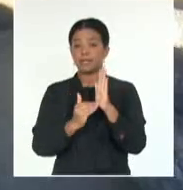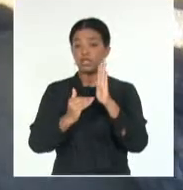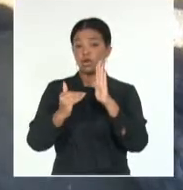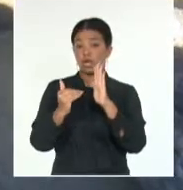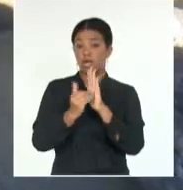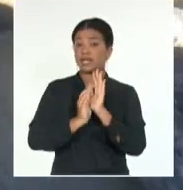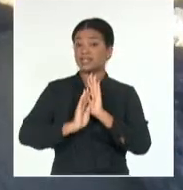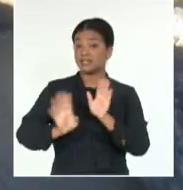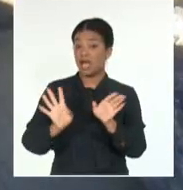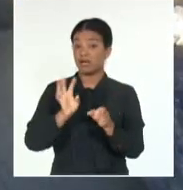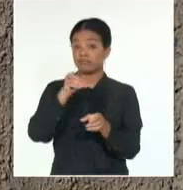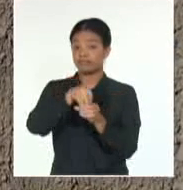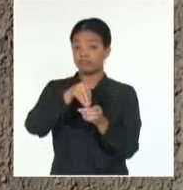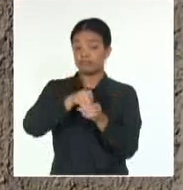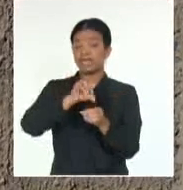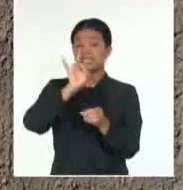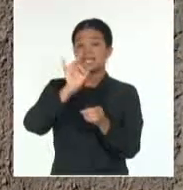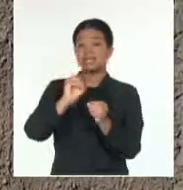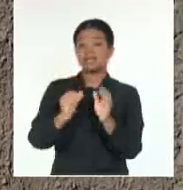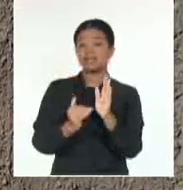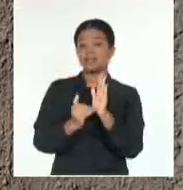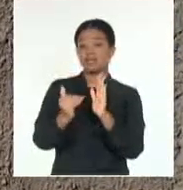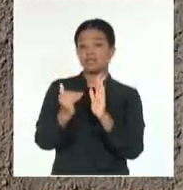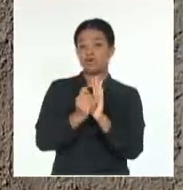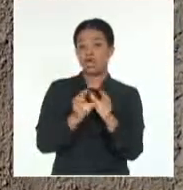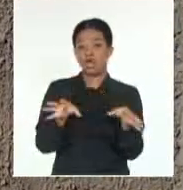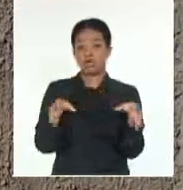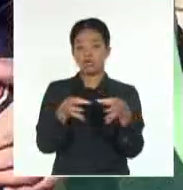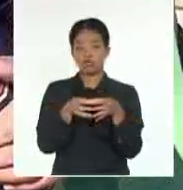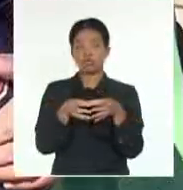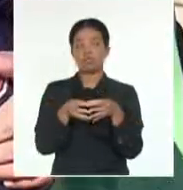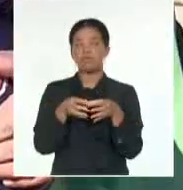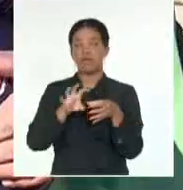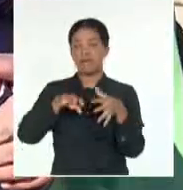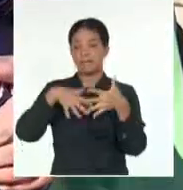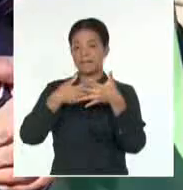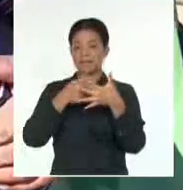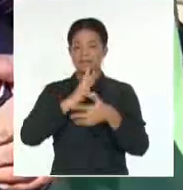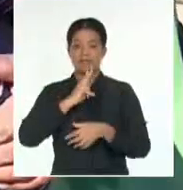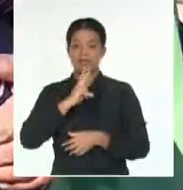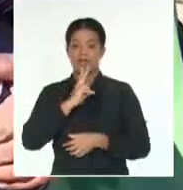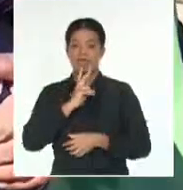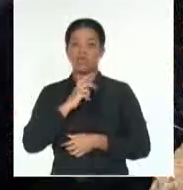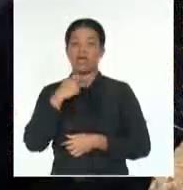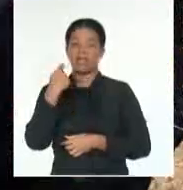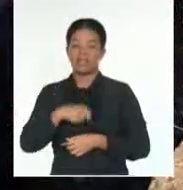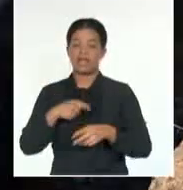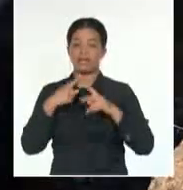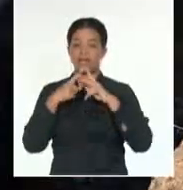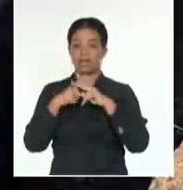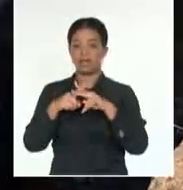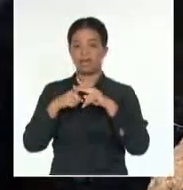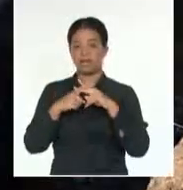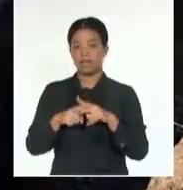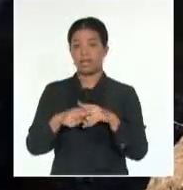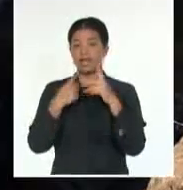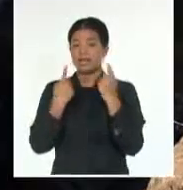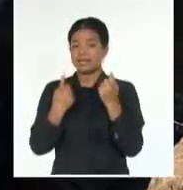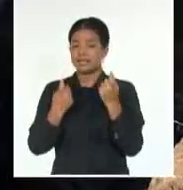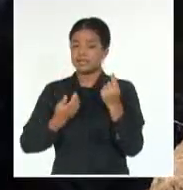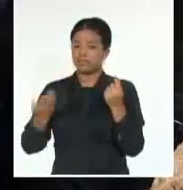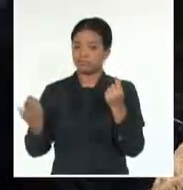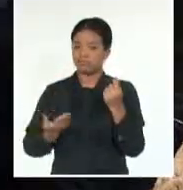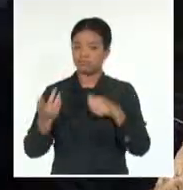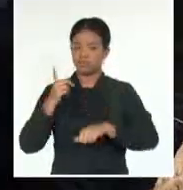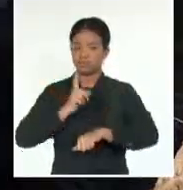inversiones dispone este año la Delegación de Recursos Hidráulicos en la provincia. Sobre la necesidad de acelerar su ejecución, que